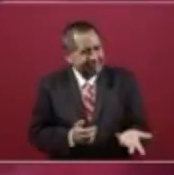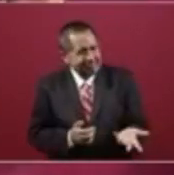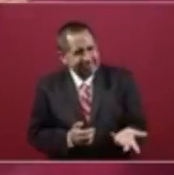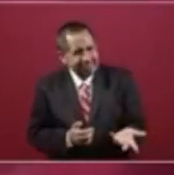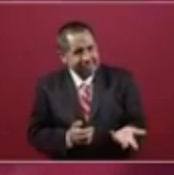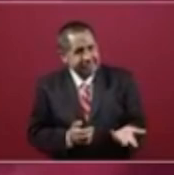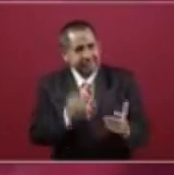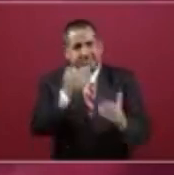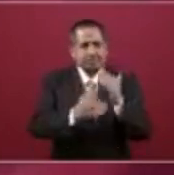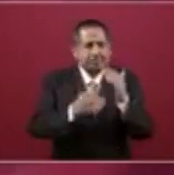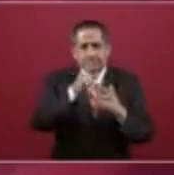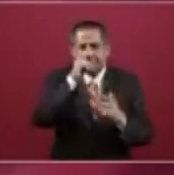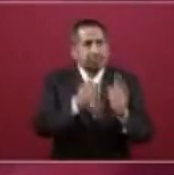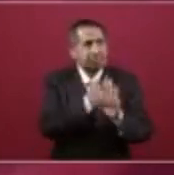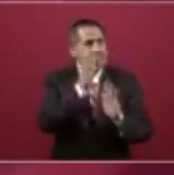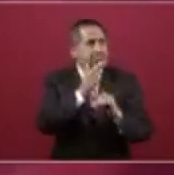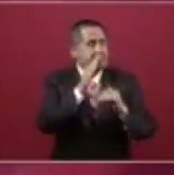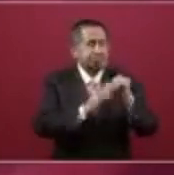inconcluso